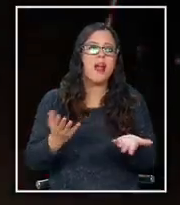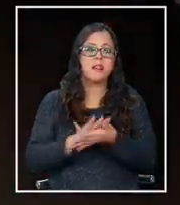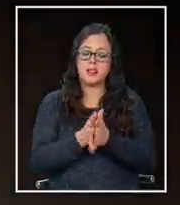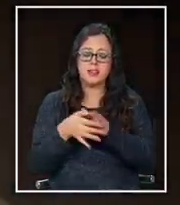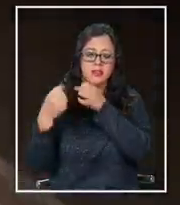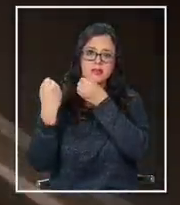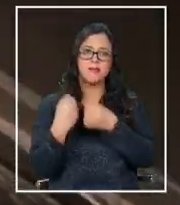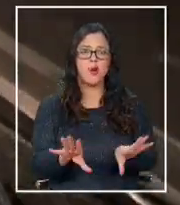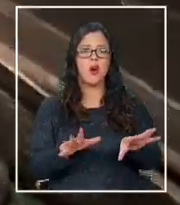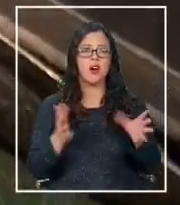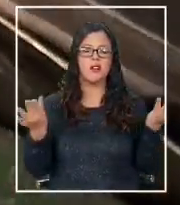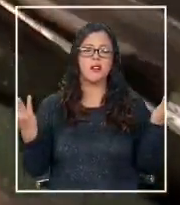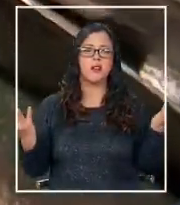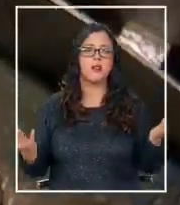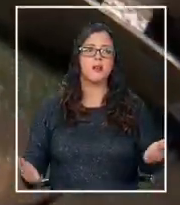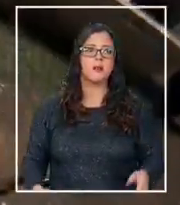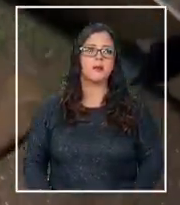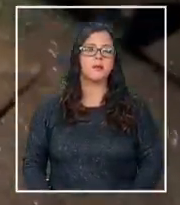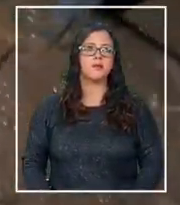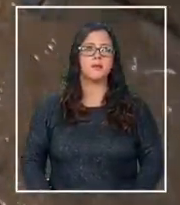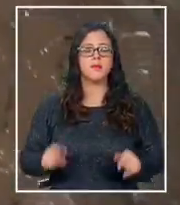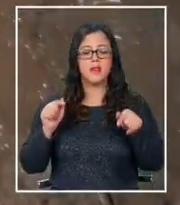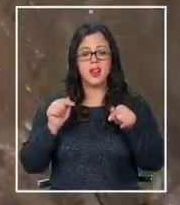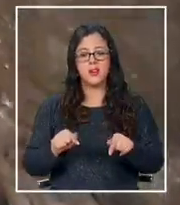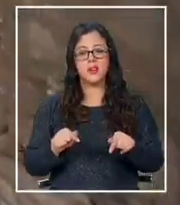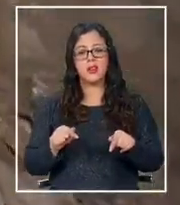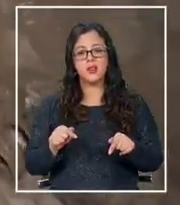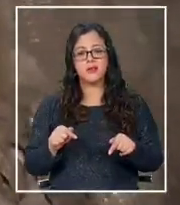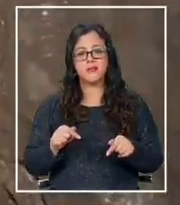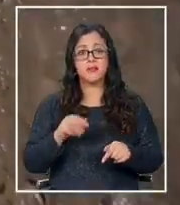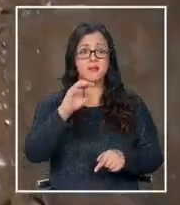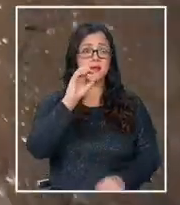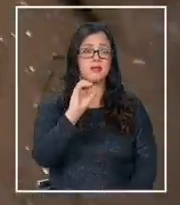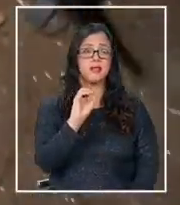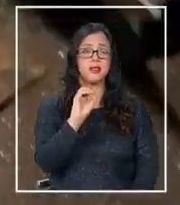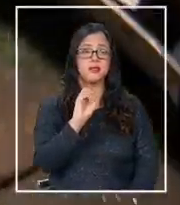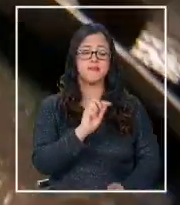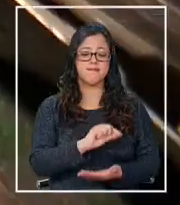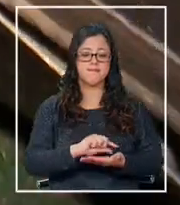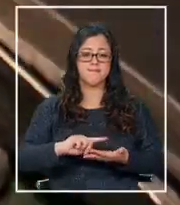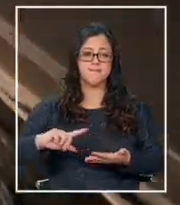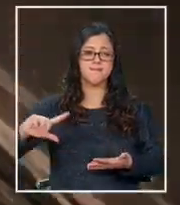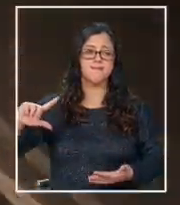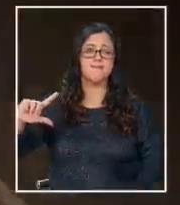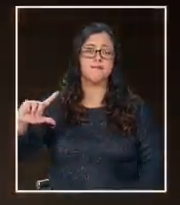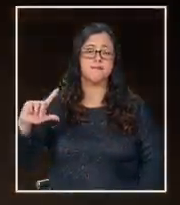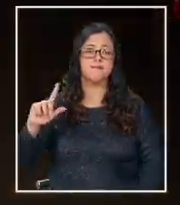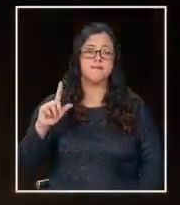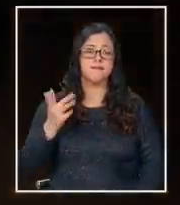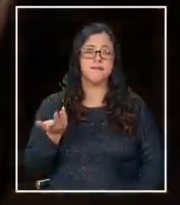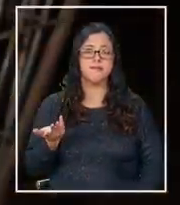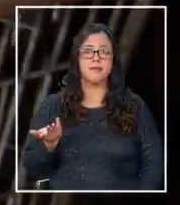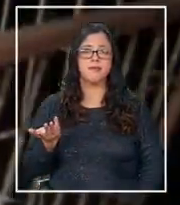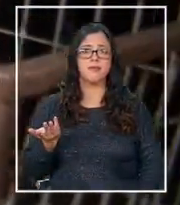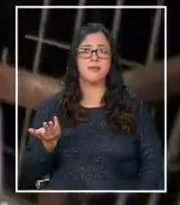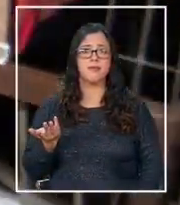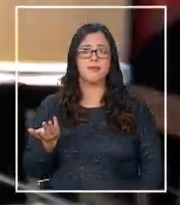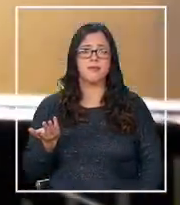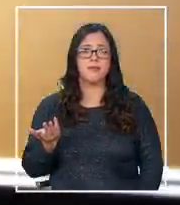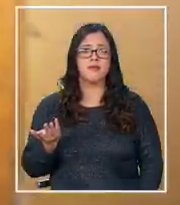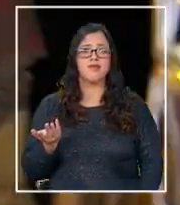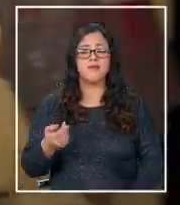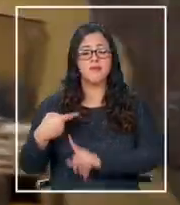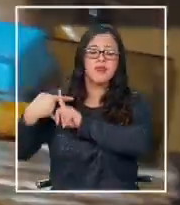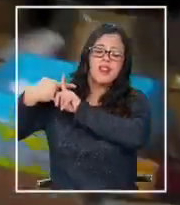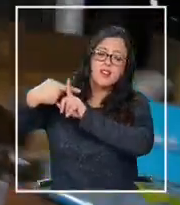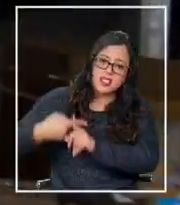botado. Ahora hay que empezar de nuevo, de cero. Hay que reinventarse, puta, empezar a certificarse, ¿no? Juntar plata,